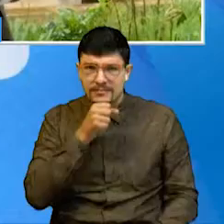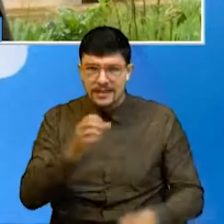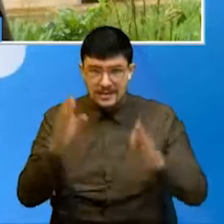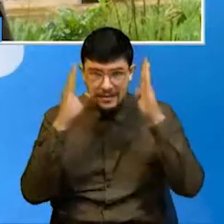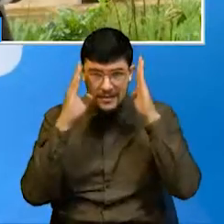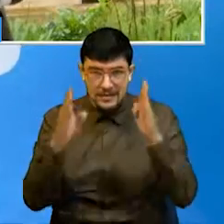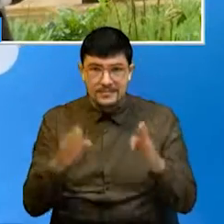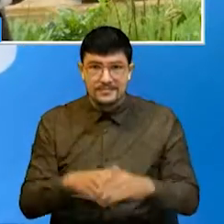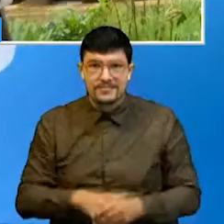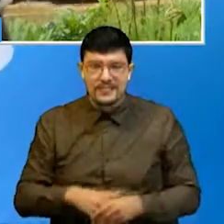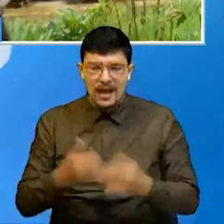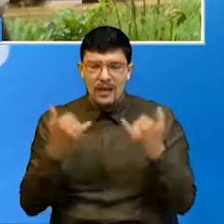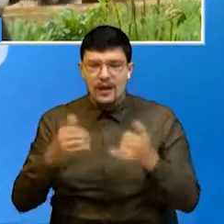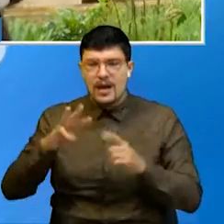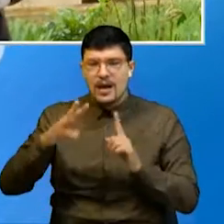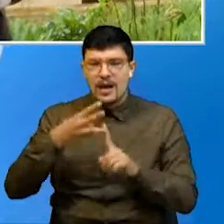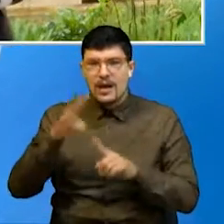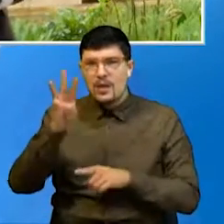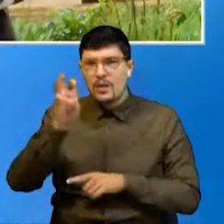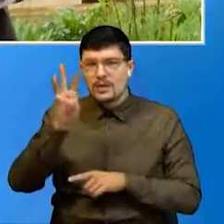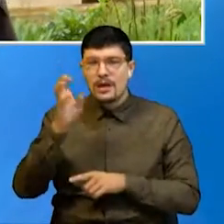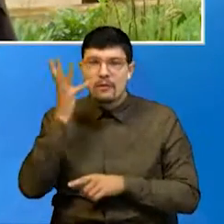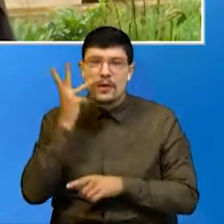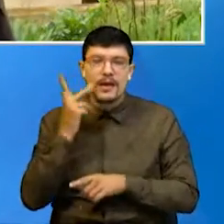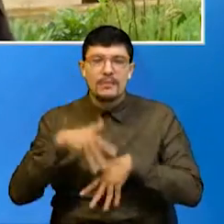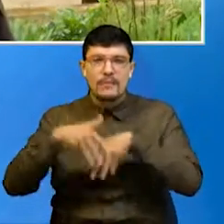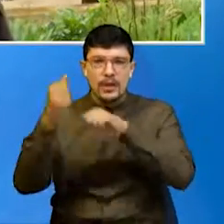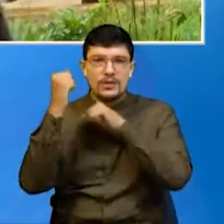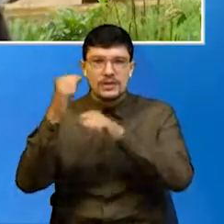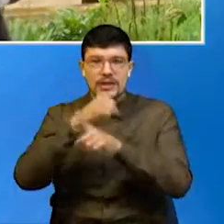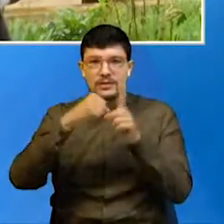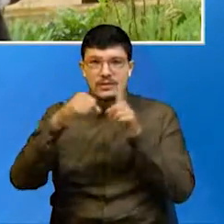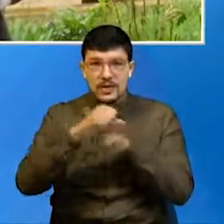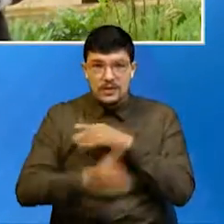esta información en el octavo día de las protestas sociales. Continúen ustedes con más noticias en estudio.